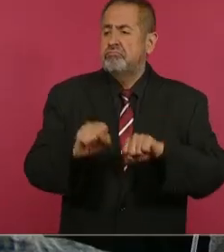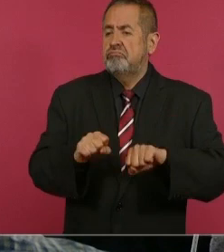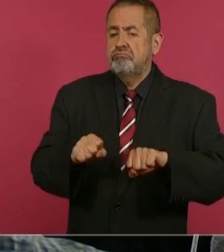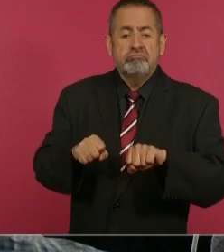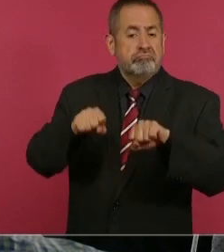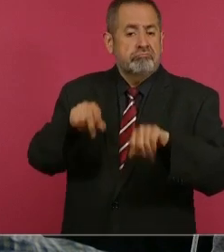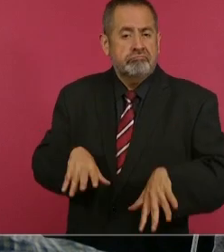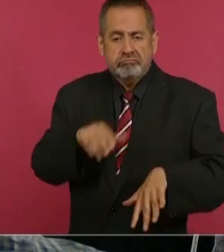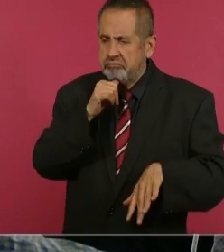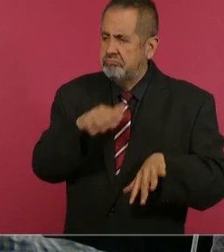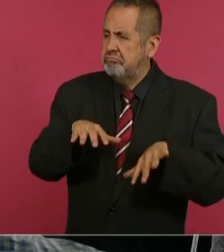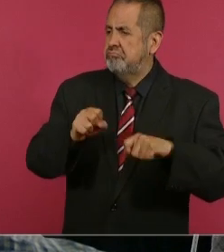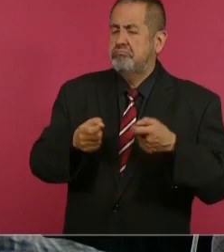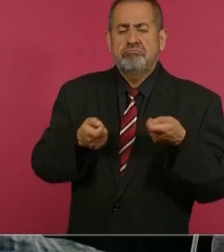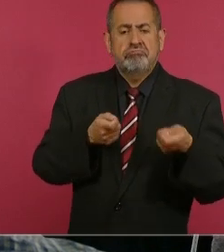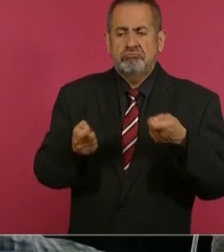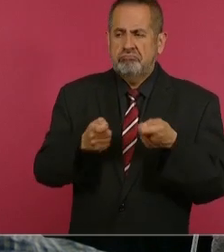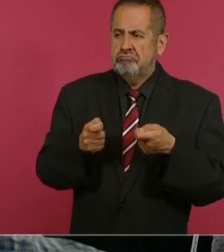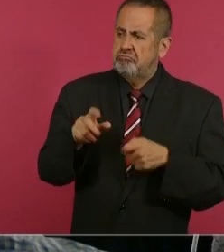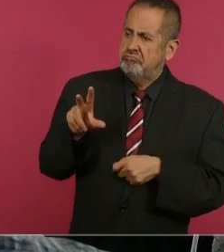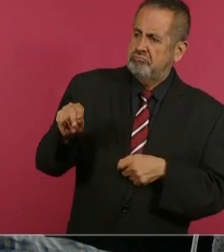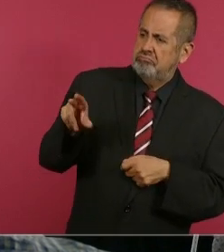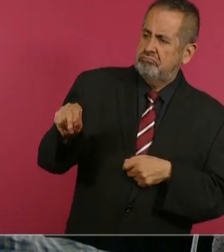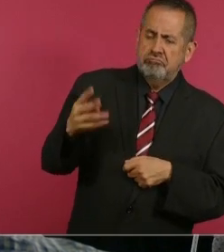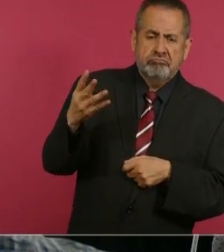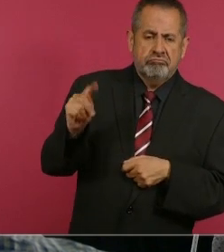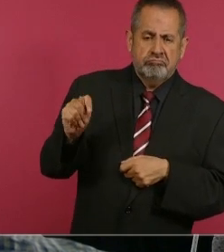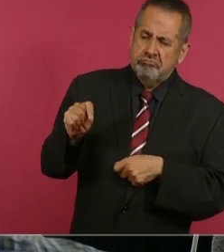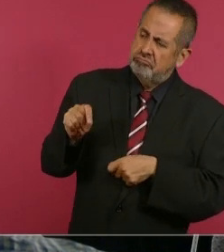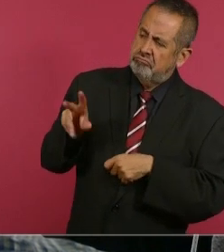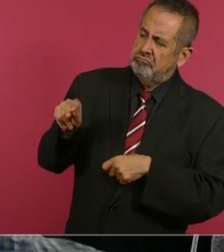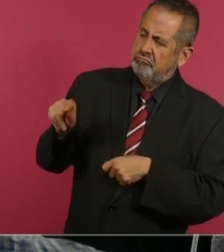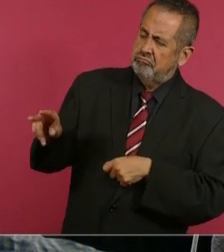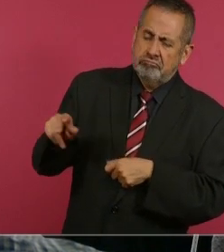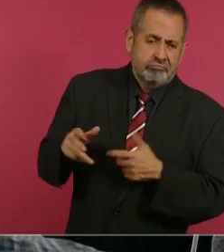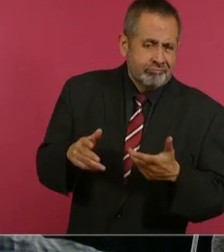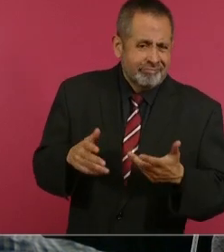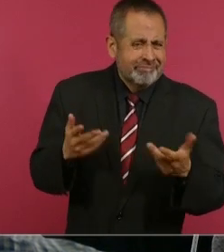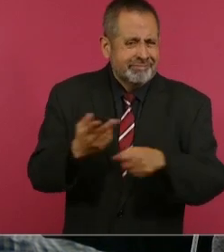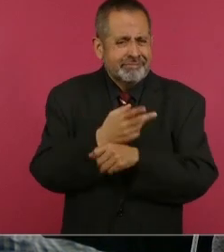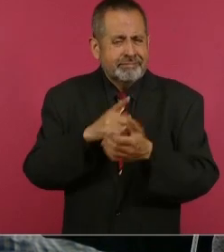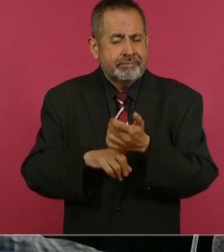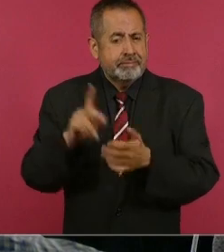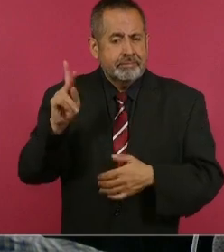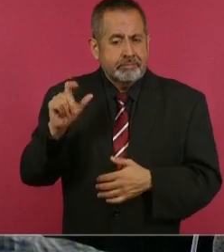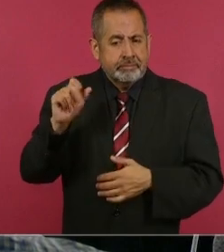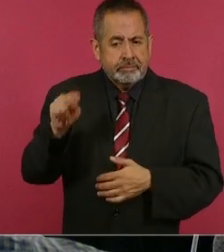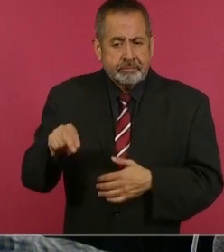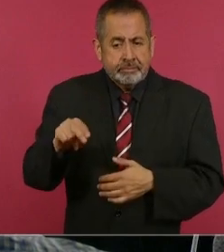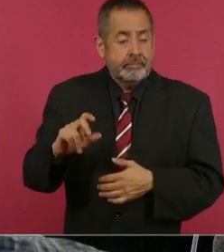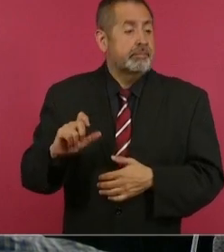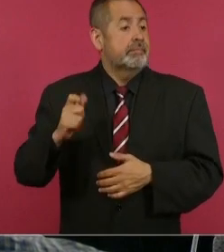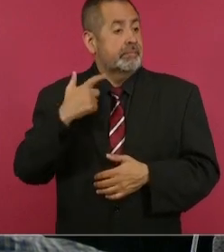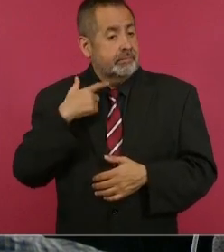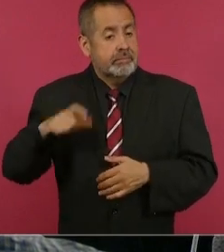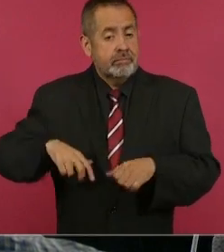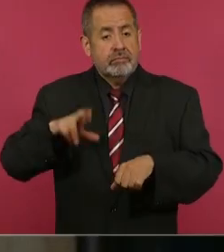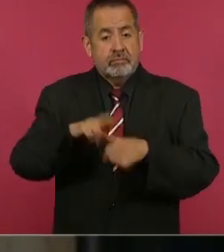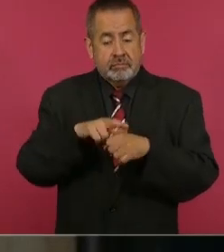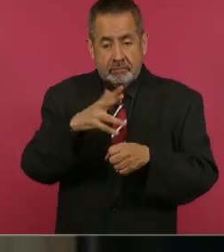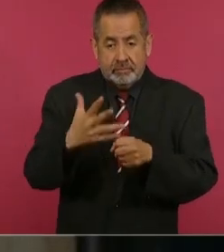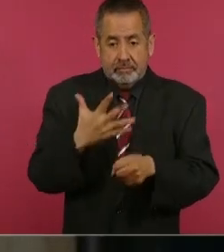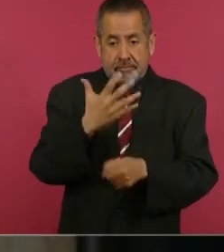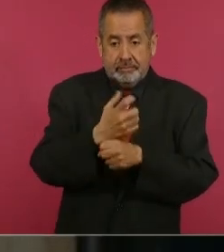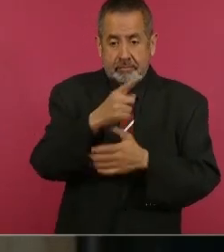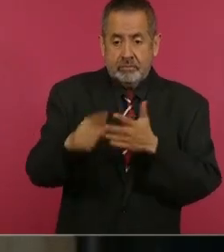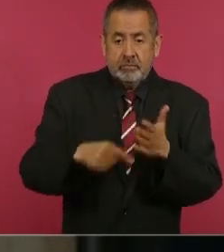corrupción para que llegue la cuarta transformación? ¿Qué opina de que el PAN esté postulando al exgobernador como quinto